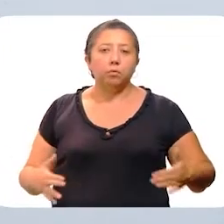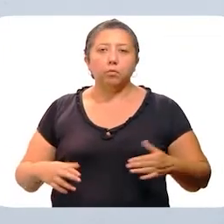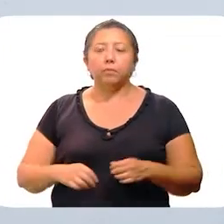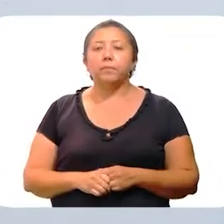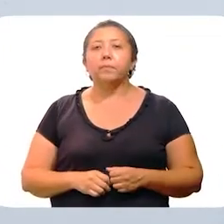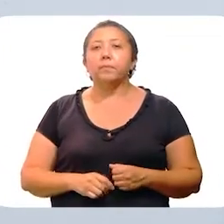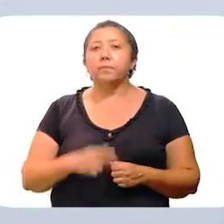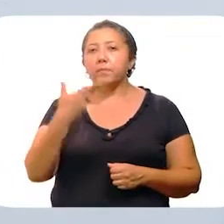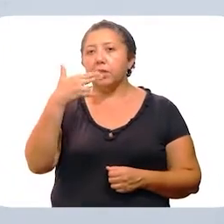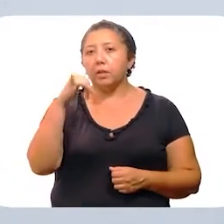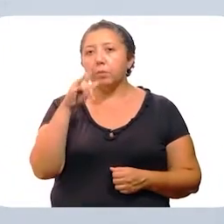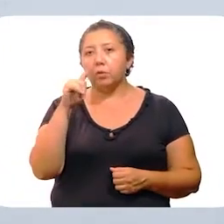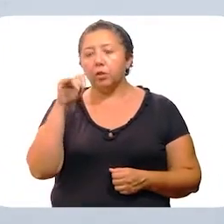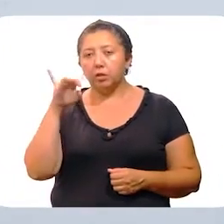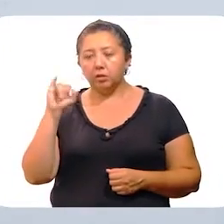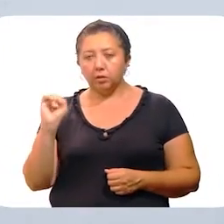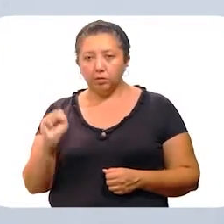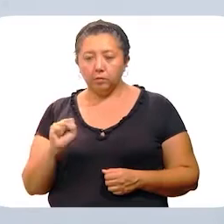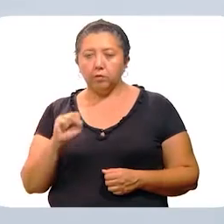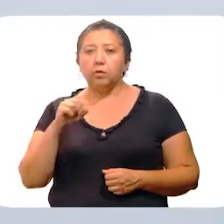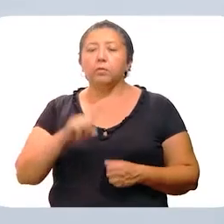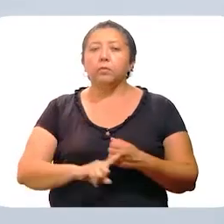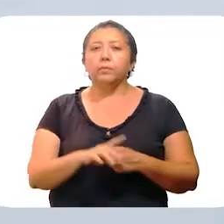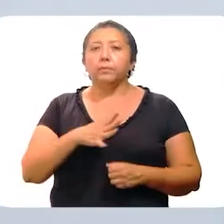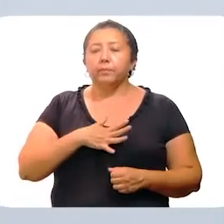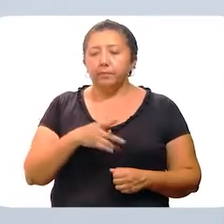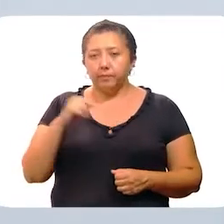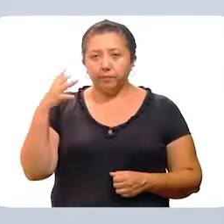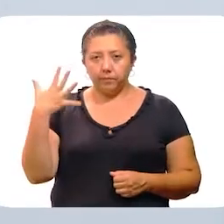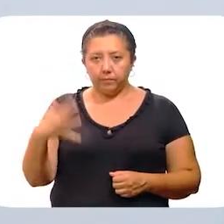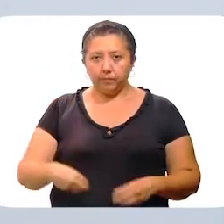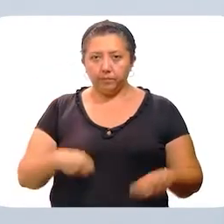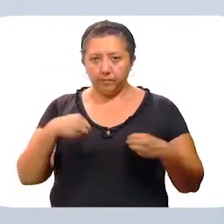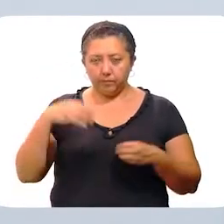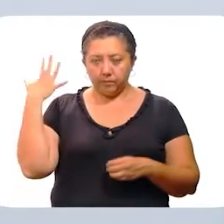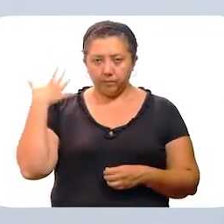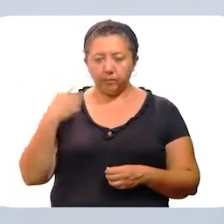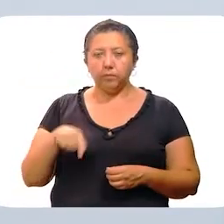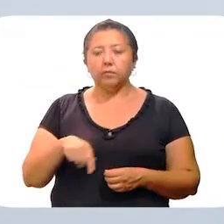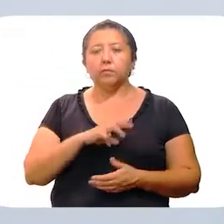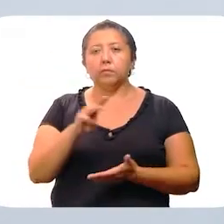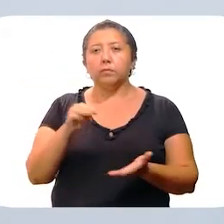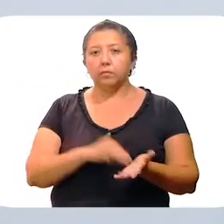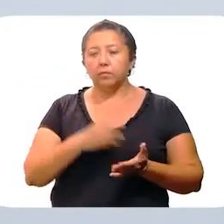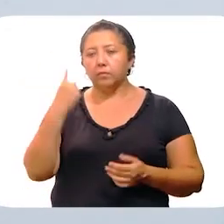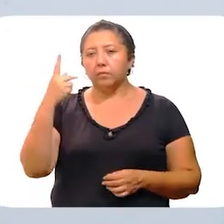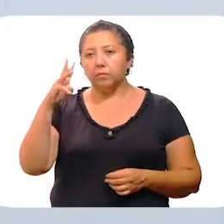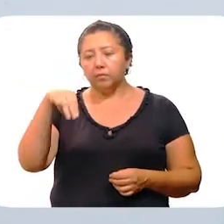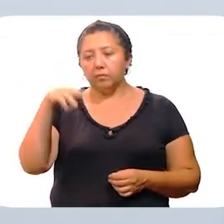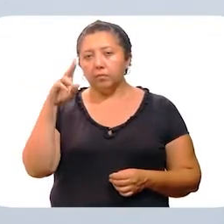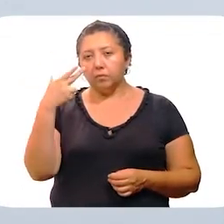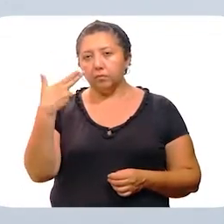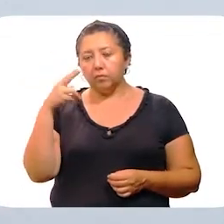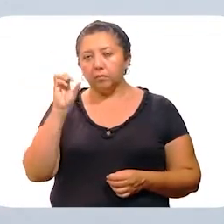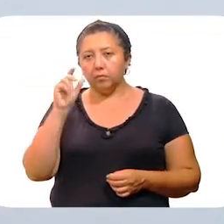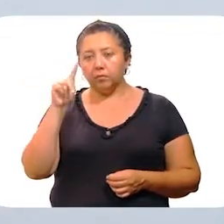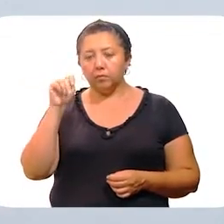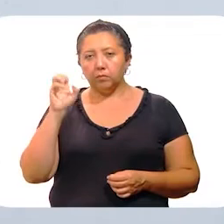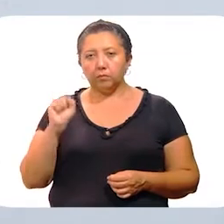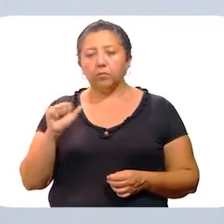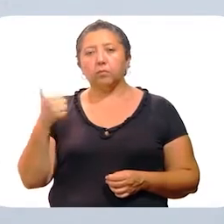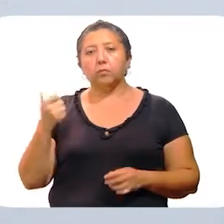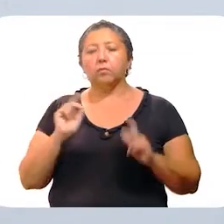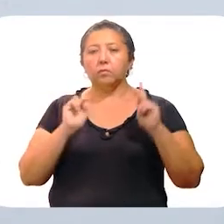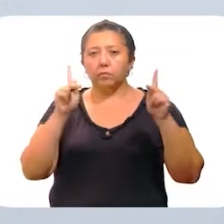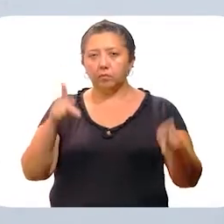obesidad, hipotiroidismo y EPOC. 5 residían en Mérida, 1 en Junucmá, 1 en Jomún, 1 en Muna, 1